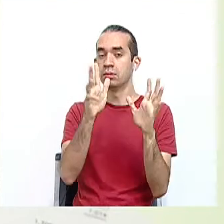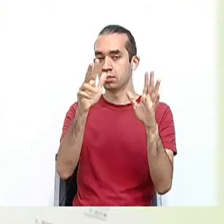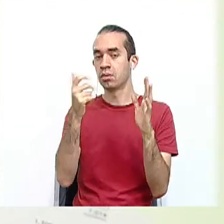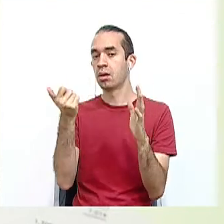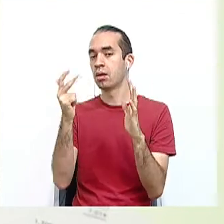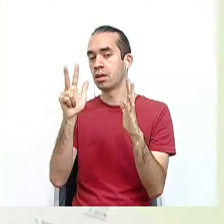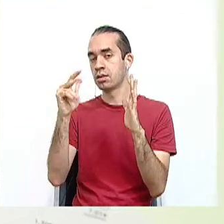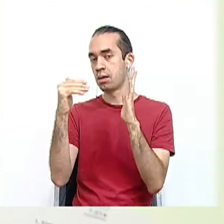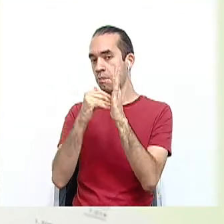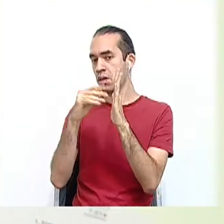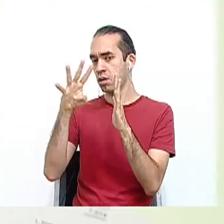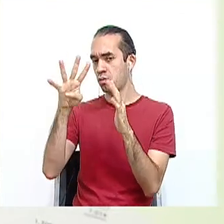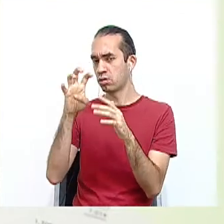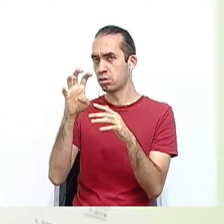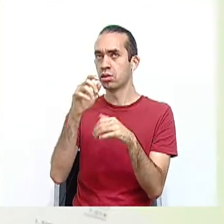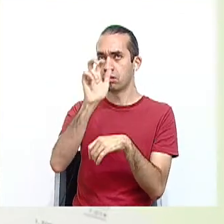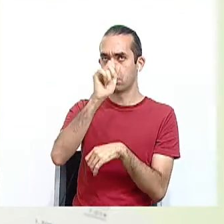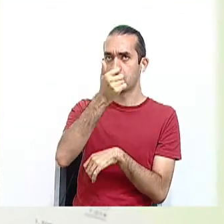13.400 se separará con coma,